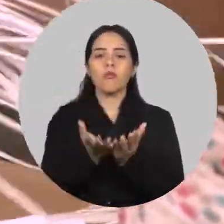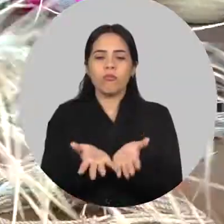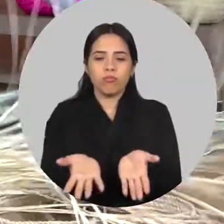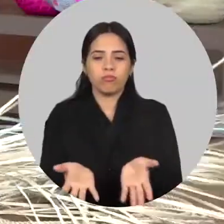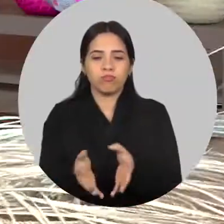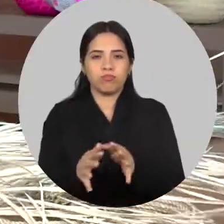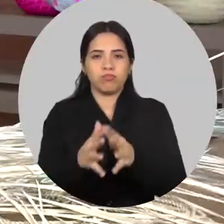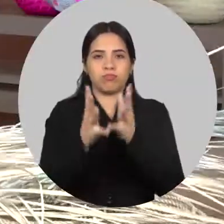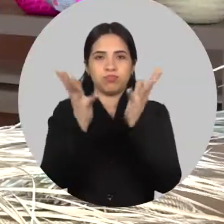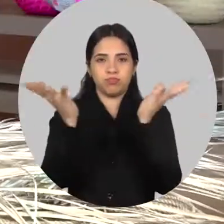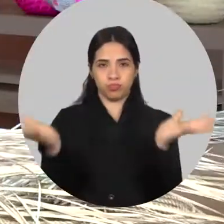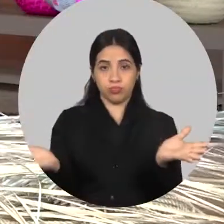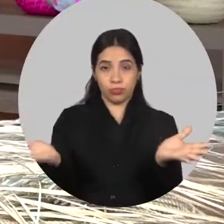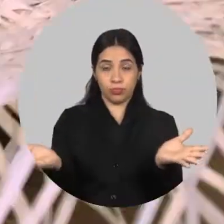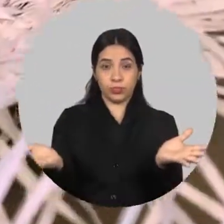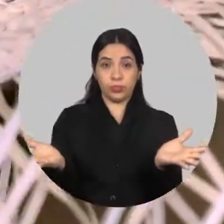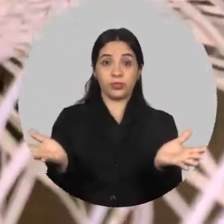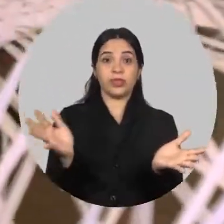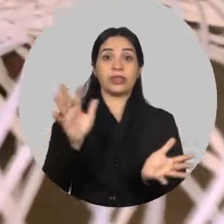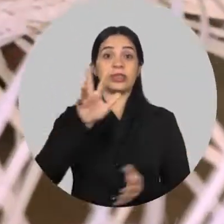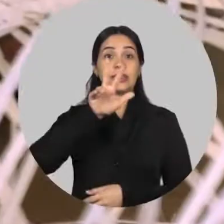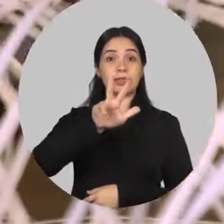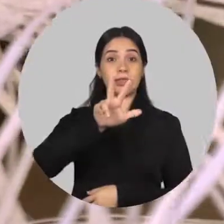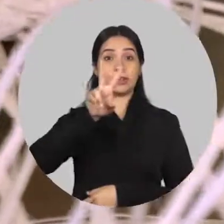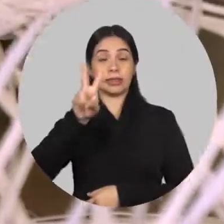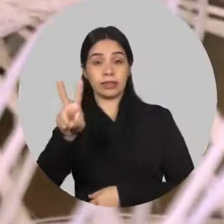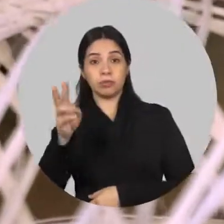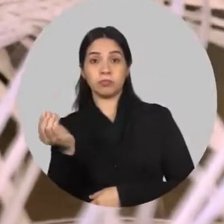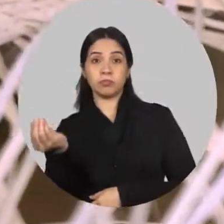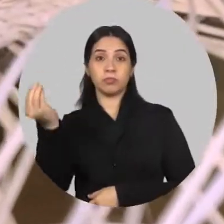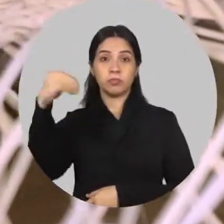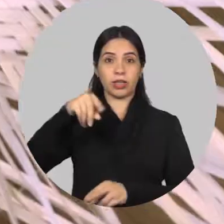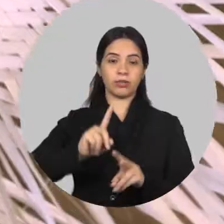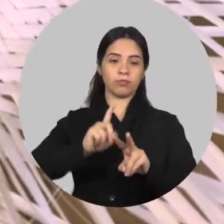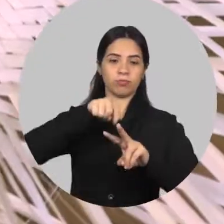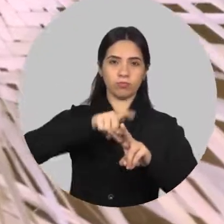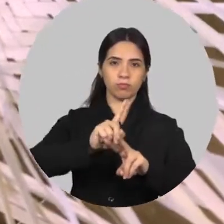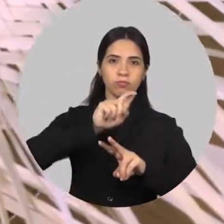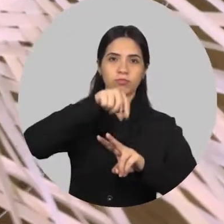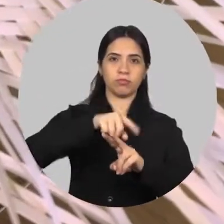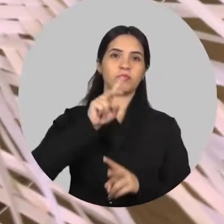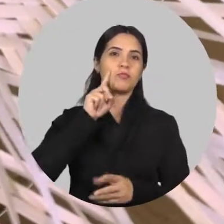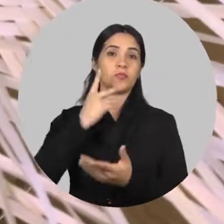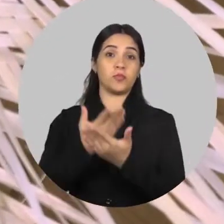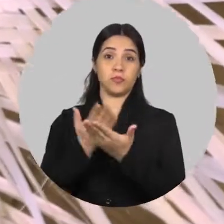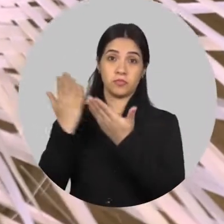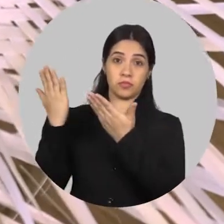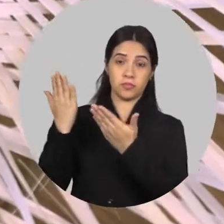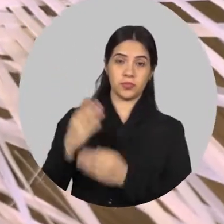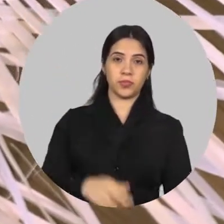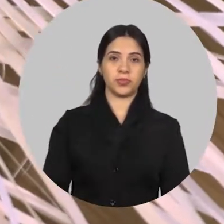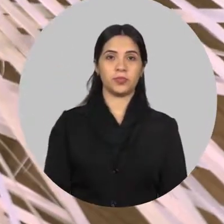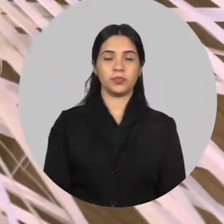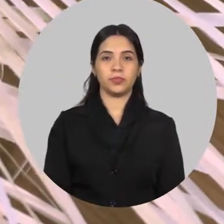realizado. Esto se puede abrir. De los 32 que le añadimos, queda así.